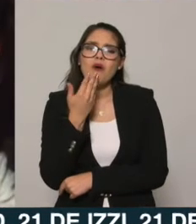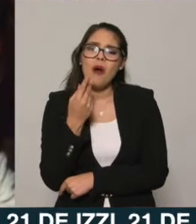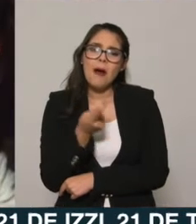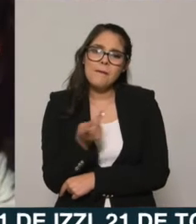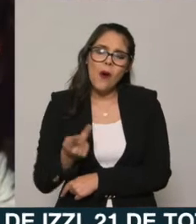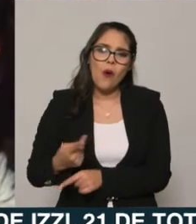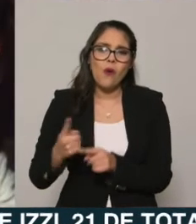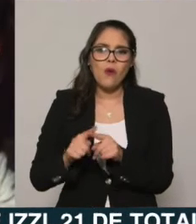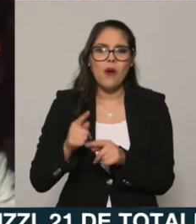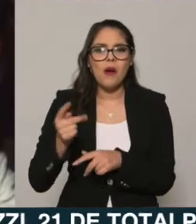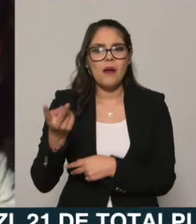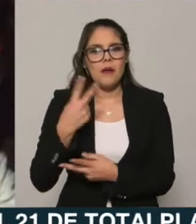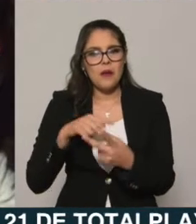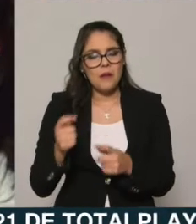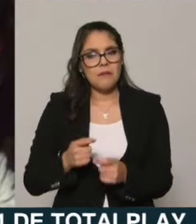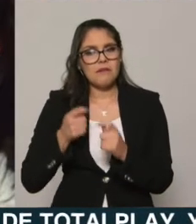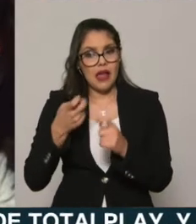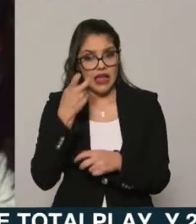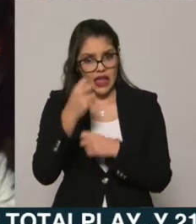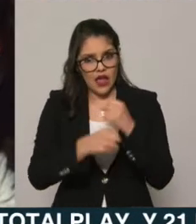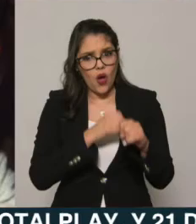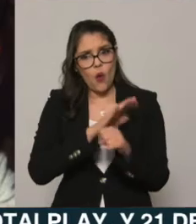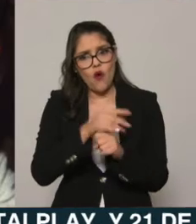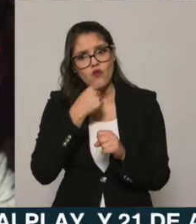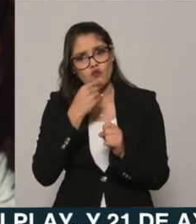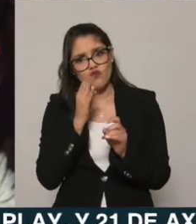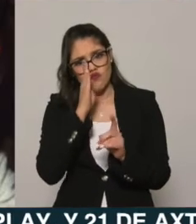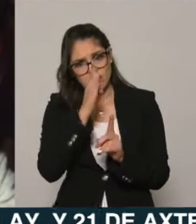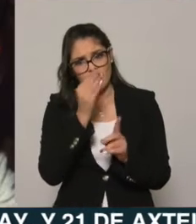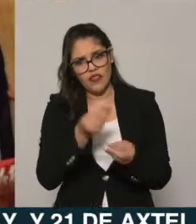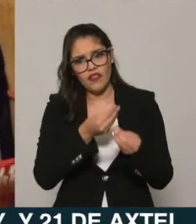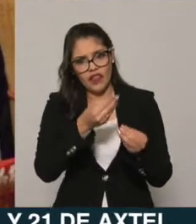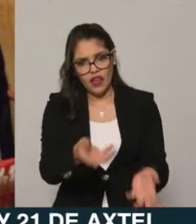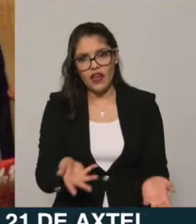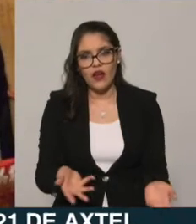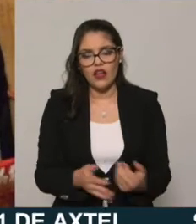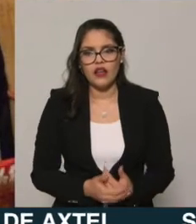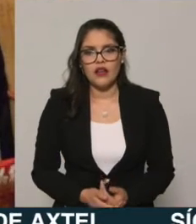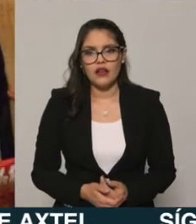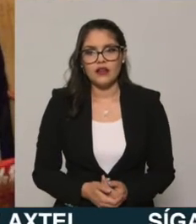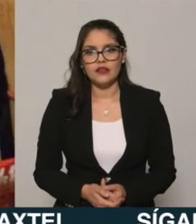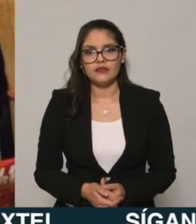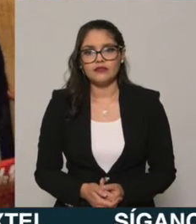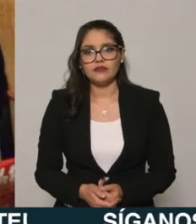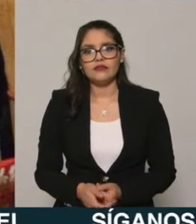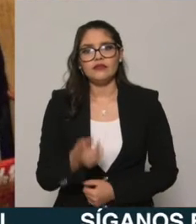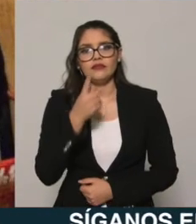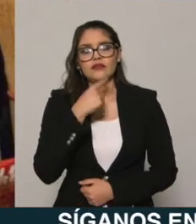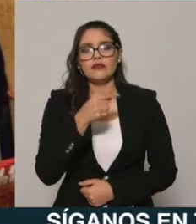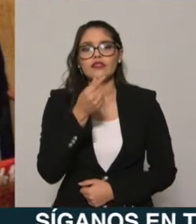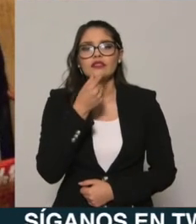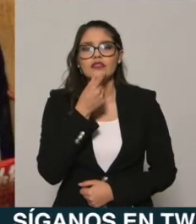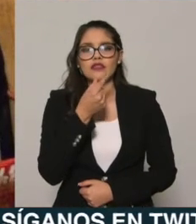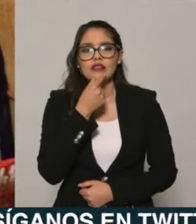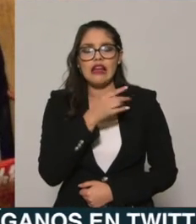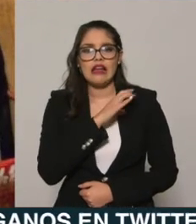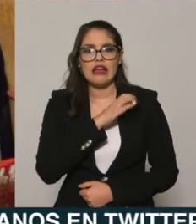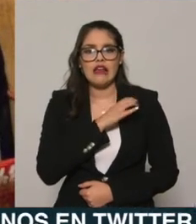para quién estarán dirigidos estos juguetes este año? Sí, para los niños con cáncer de la Fundación